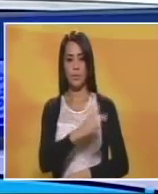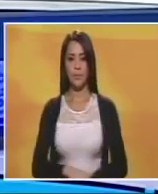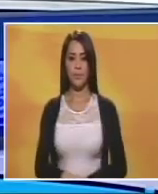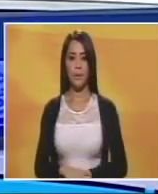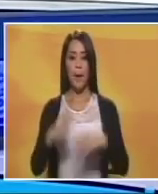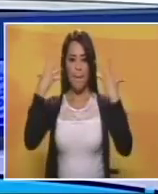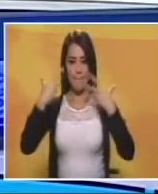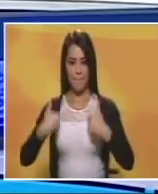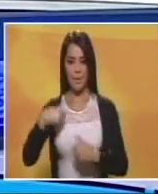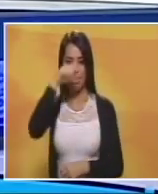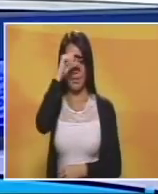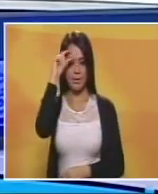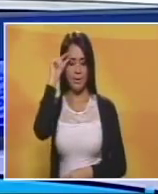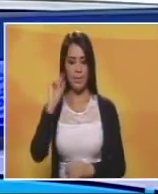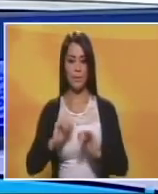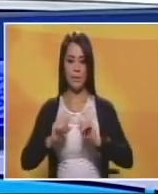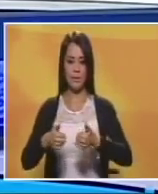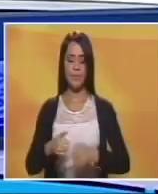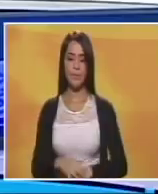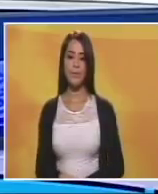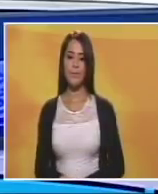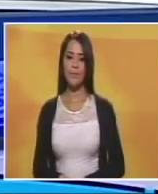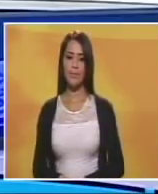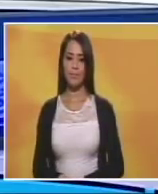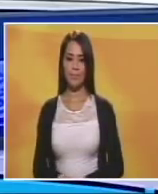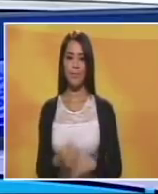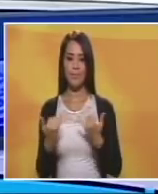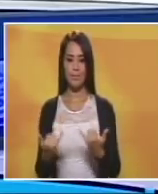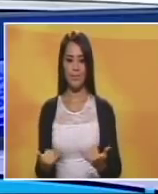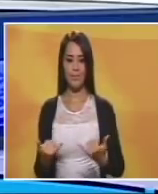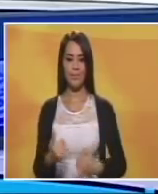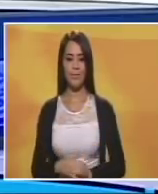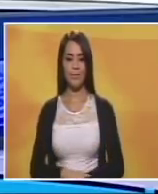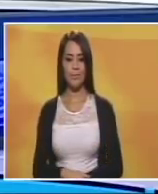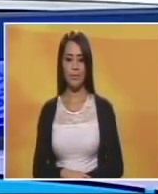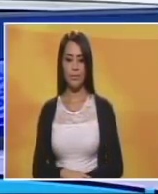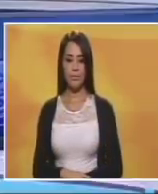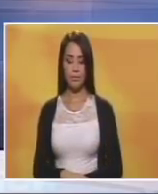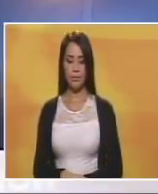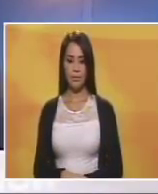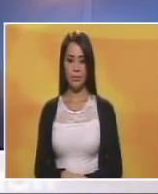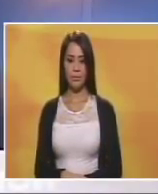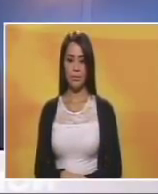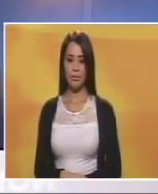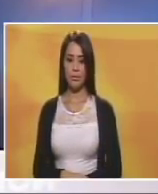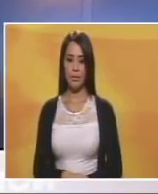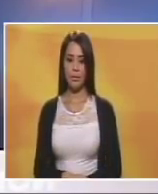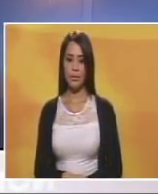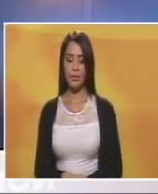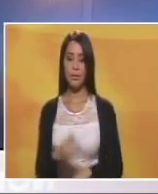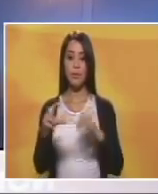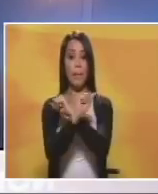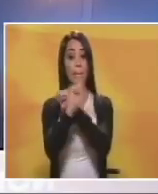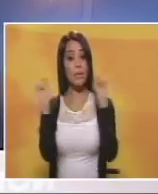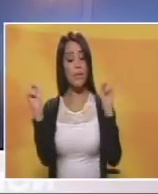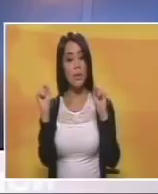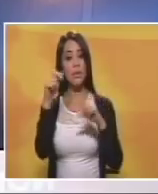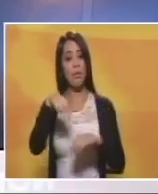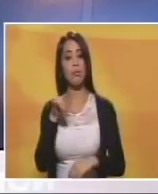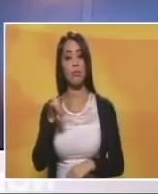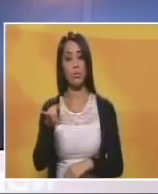Venevisión, Milagro Zambrano y Endrina Yepes. Comenzamos a revisar las informaciones y lo hacemos de inmediato. Desde tempranas horas de la mañana de